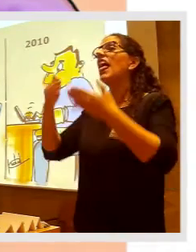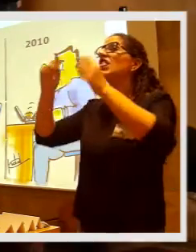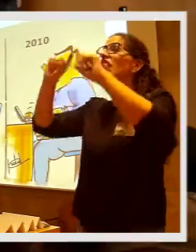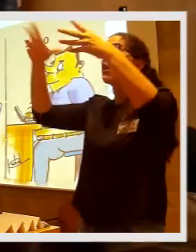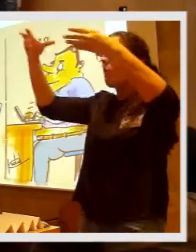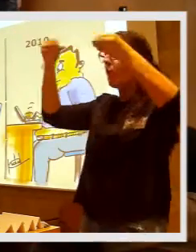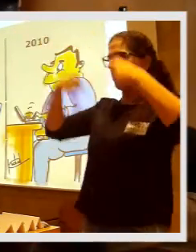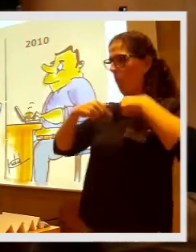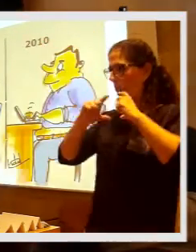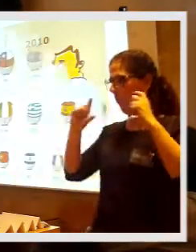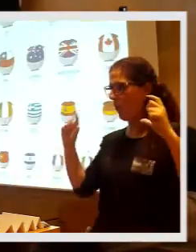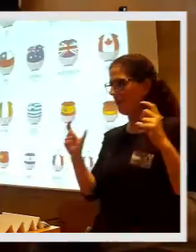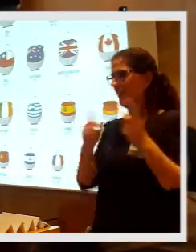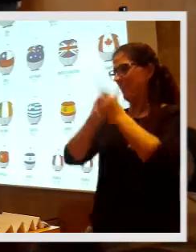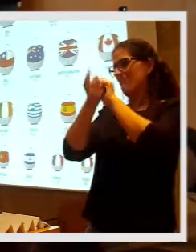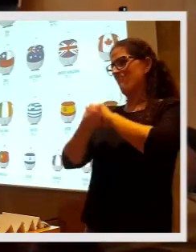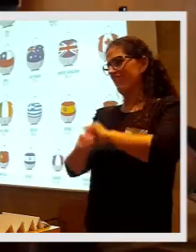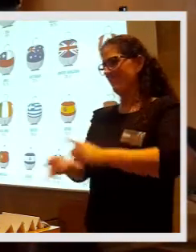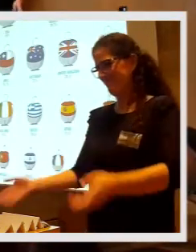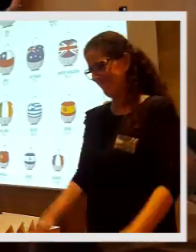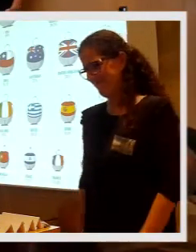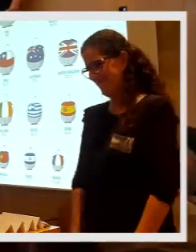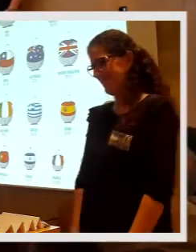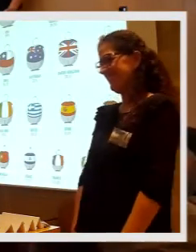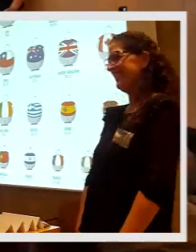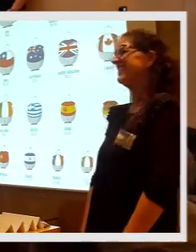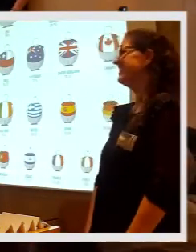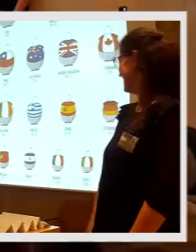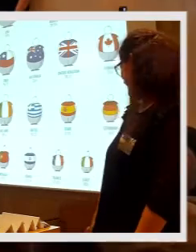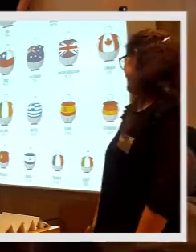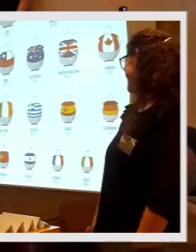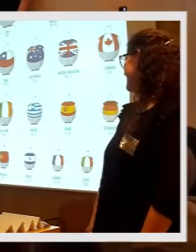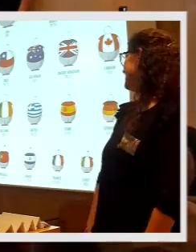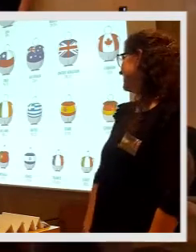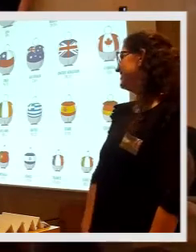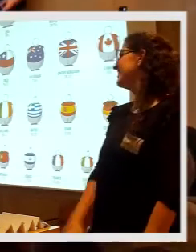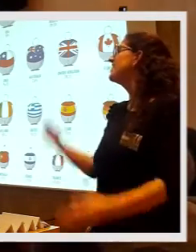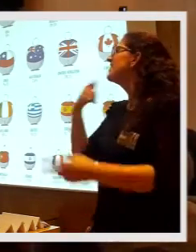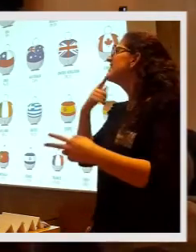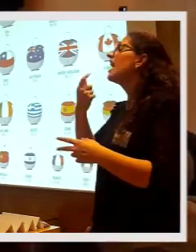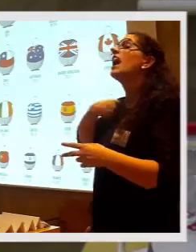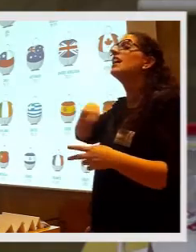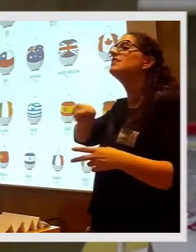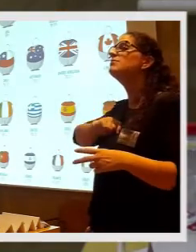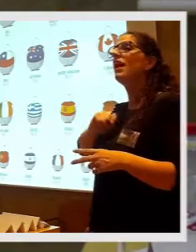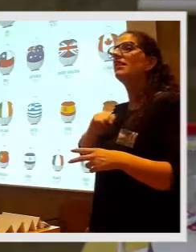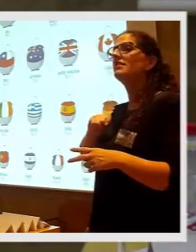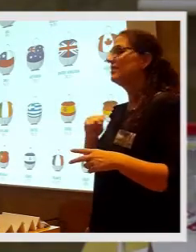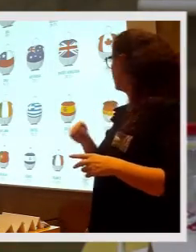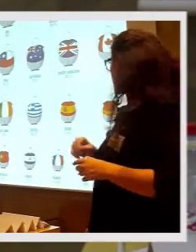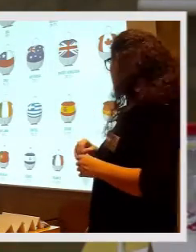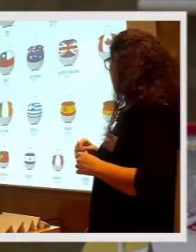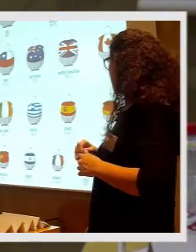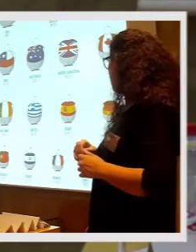lo contrario, ¿no? Porque fijaros lo que está ocurriendo. Si España tenemos un problema importante de